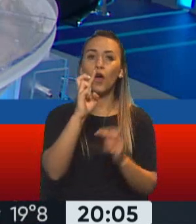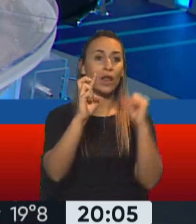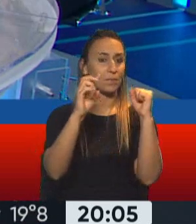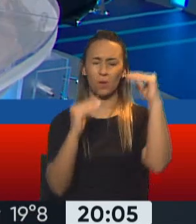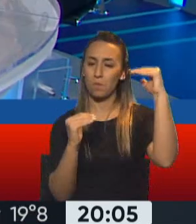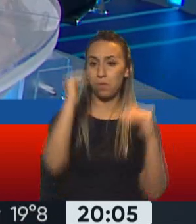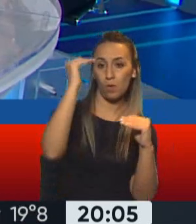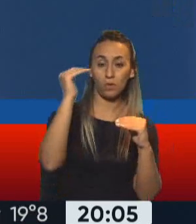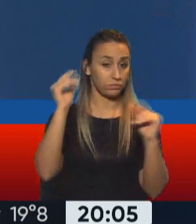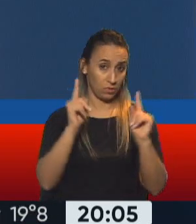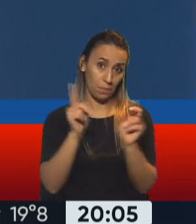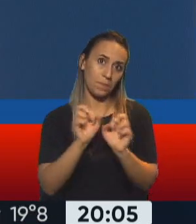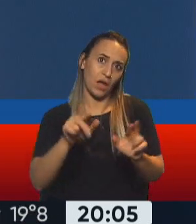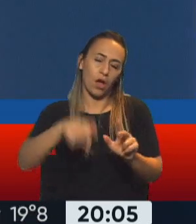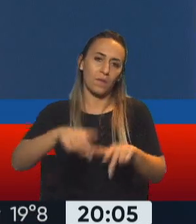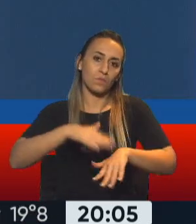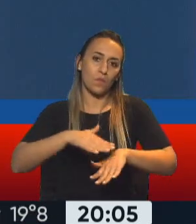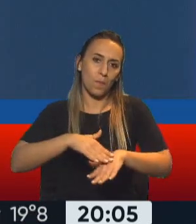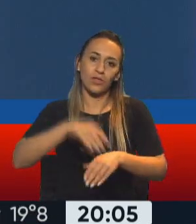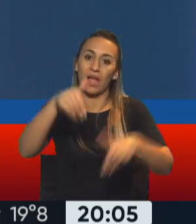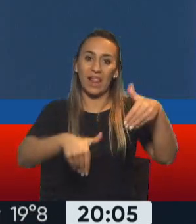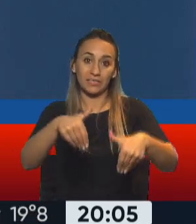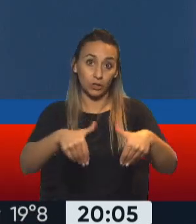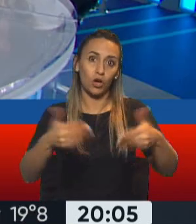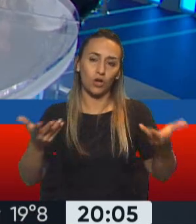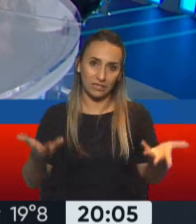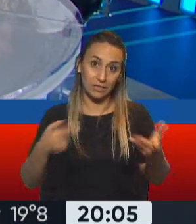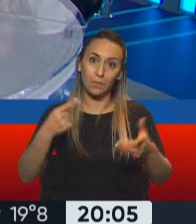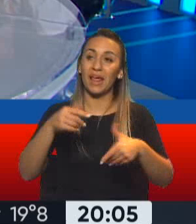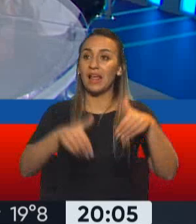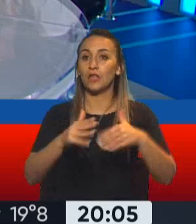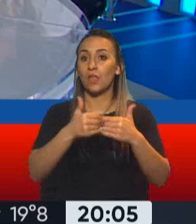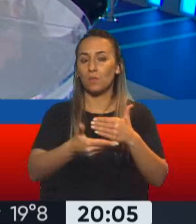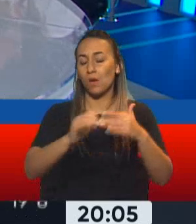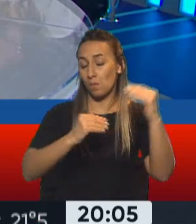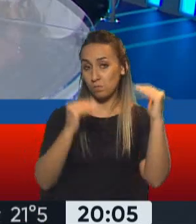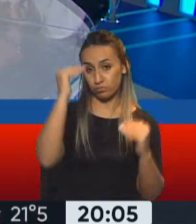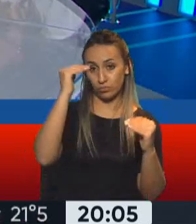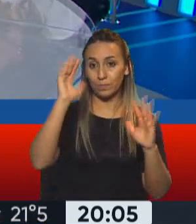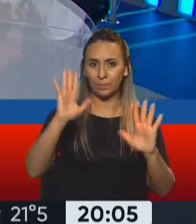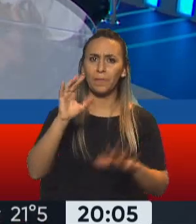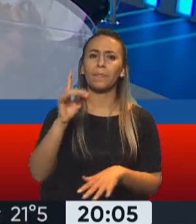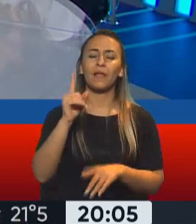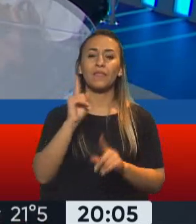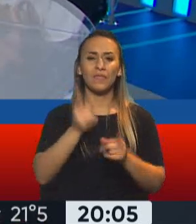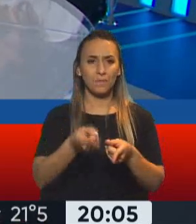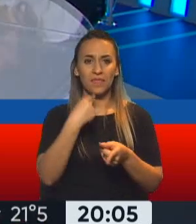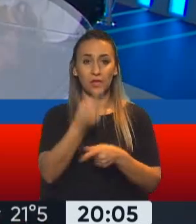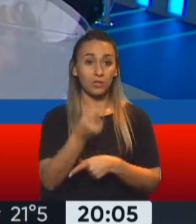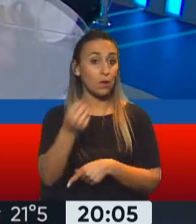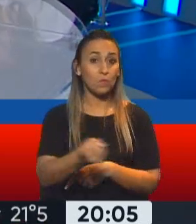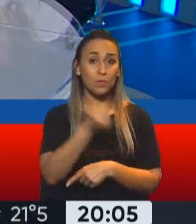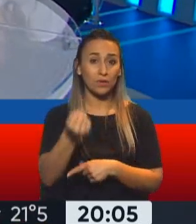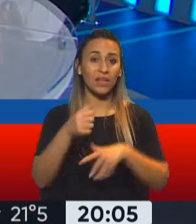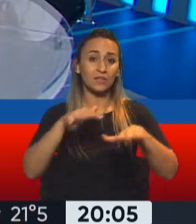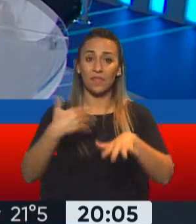época electoral, que las presiones evaluatorias por parte del mercado son amplias. Sí, claro. ¿Qué pasa con, fíjate, es importante que en la Argentina el Estado, ¿qué pasa con el